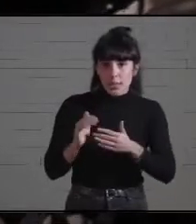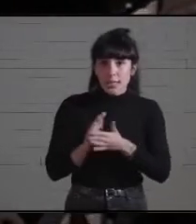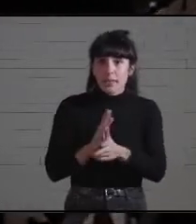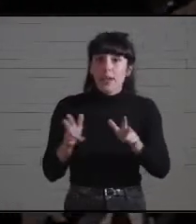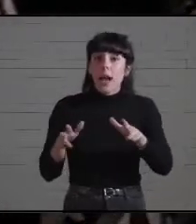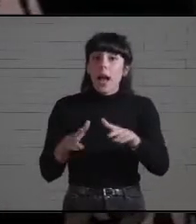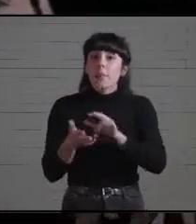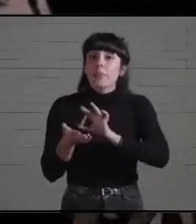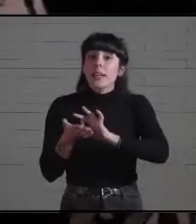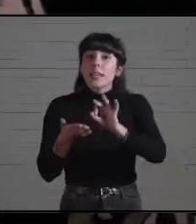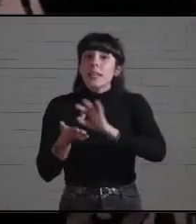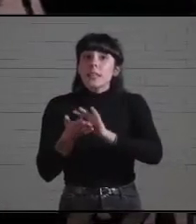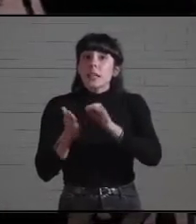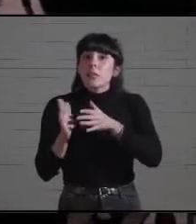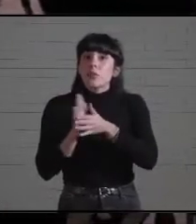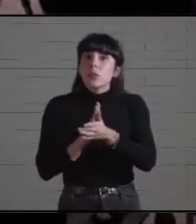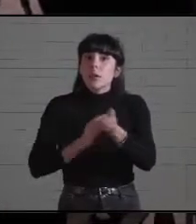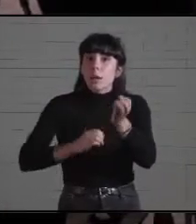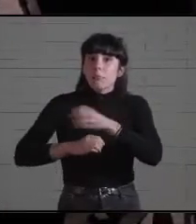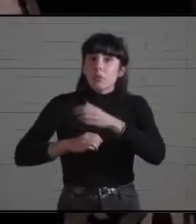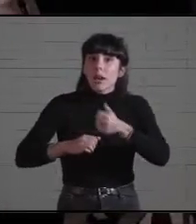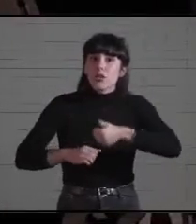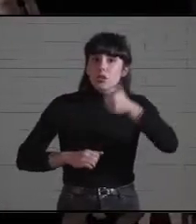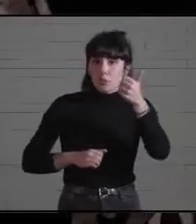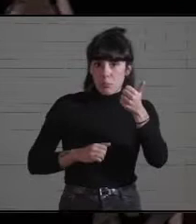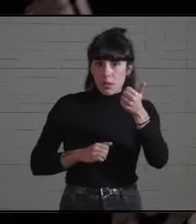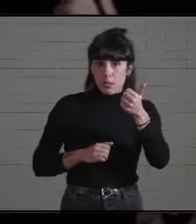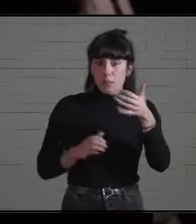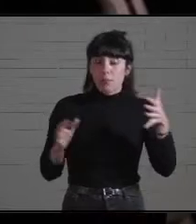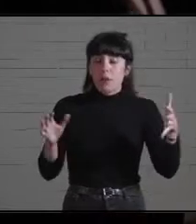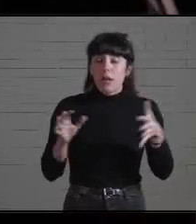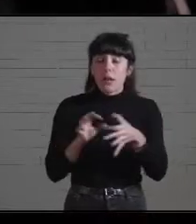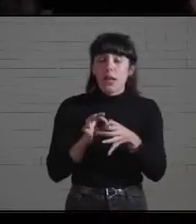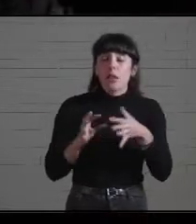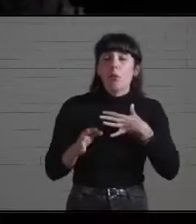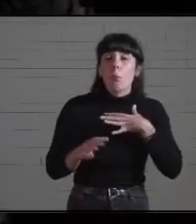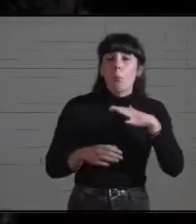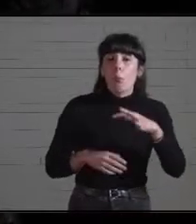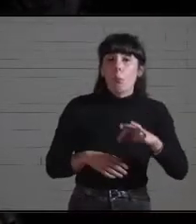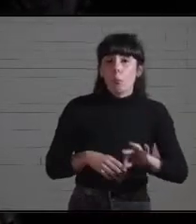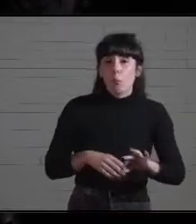servicios, que esto tiene que ver con el aumento